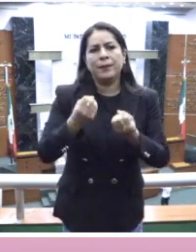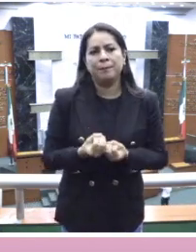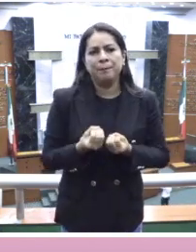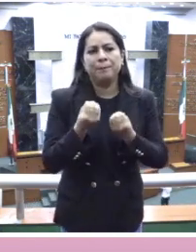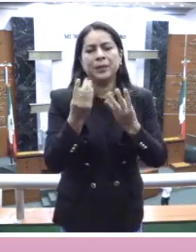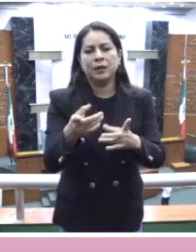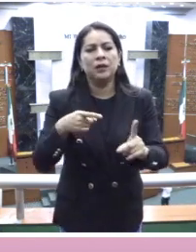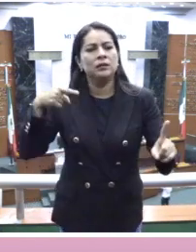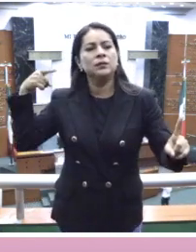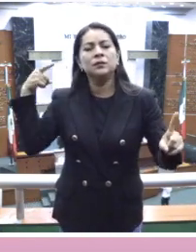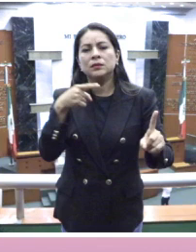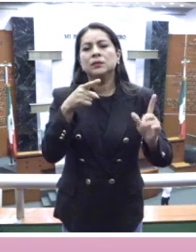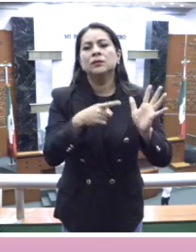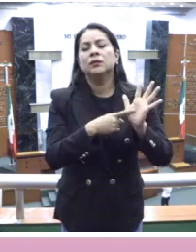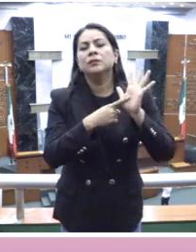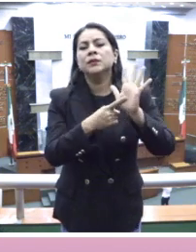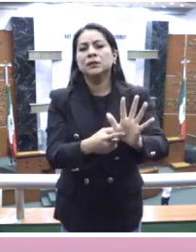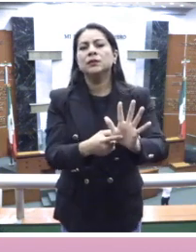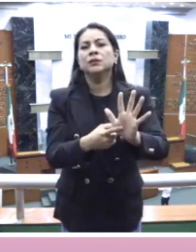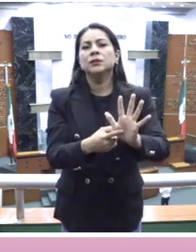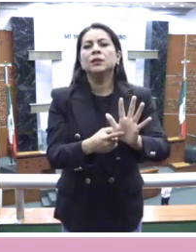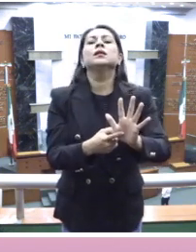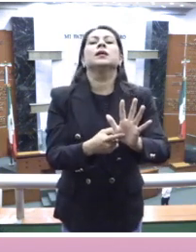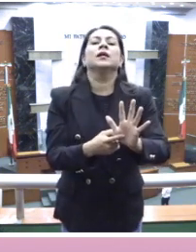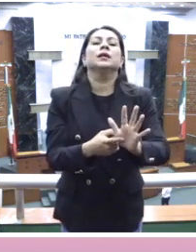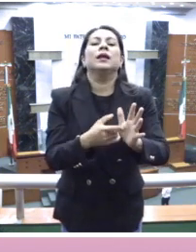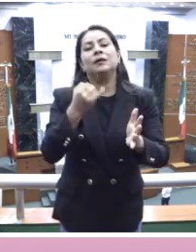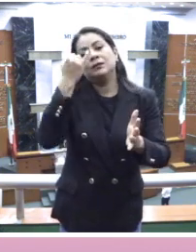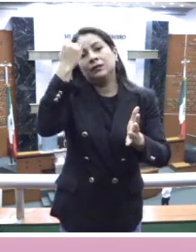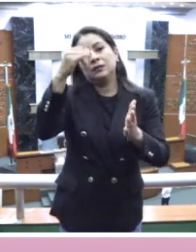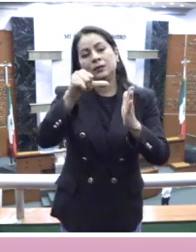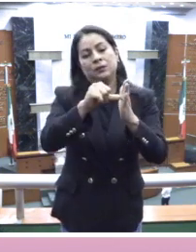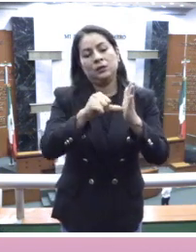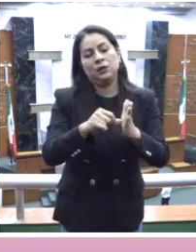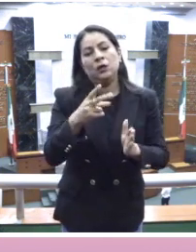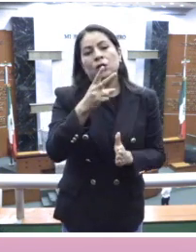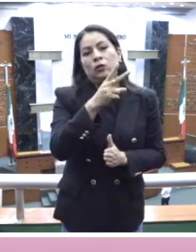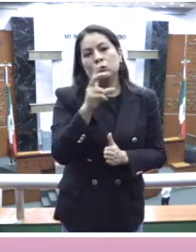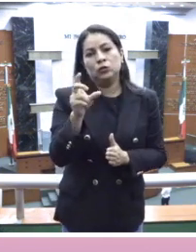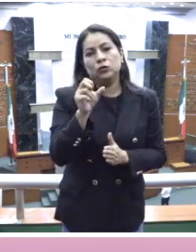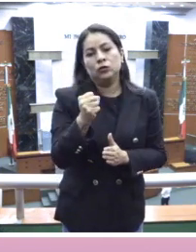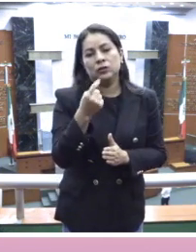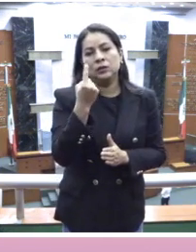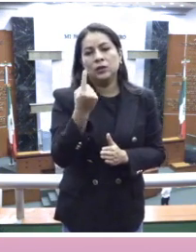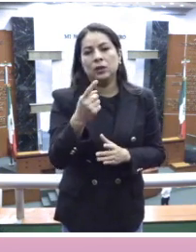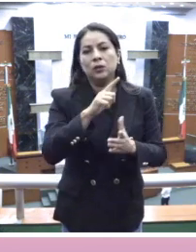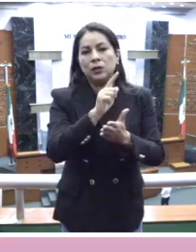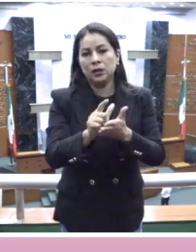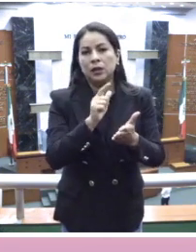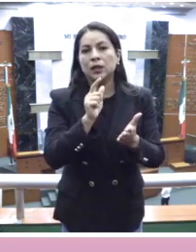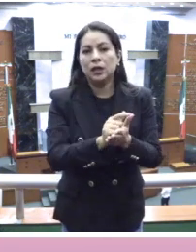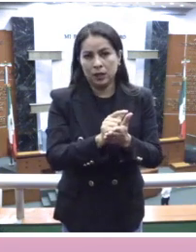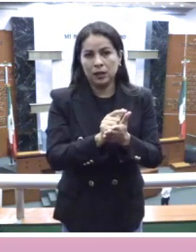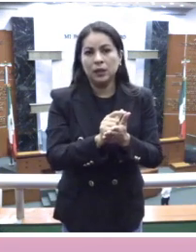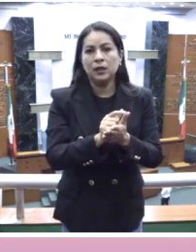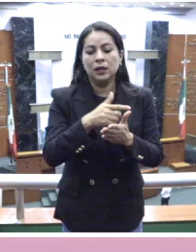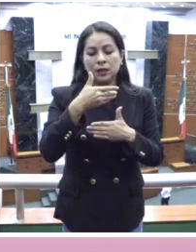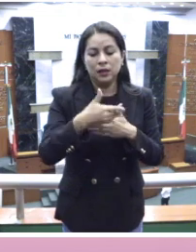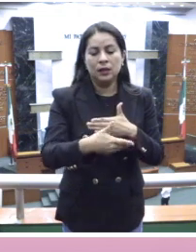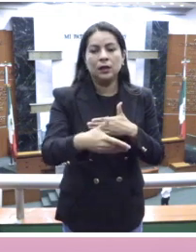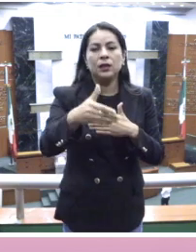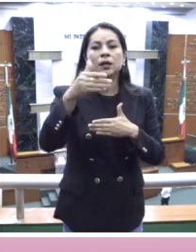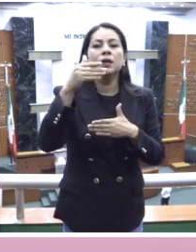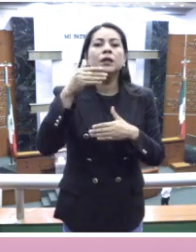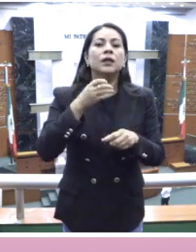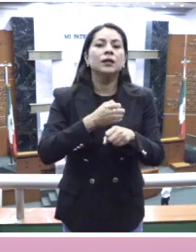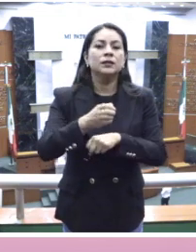ustedes con el fin de presentar en los términos planteados por el artículo 261 de la Ley Orgánica del Poder